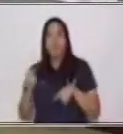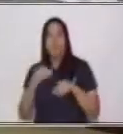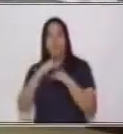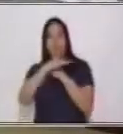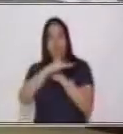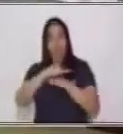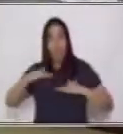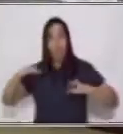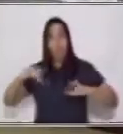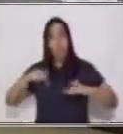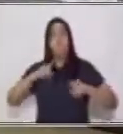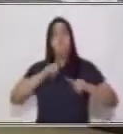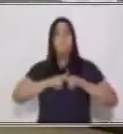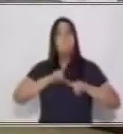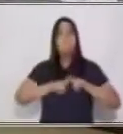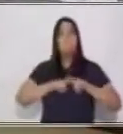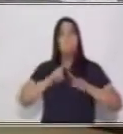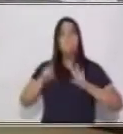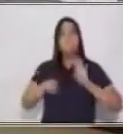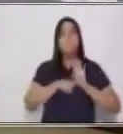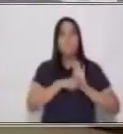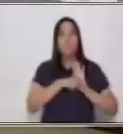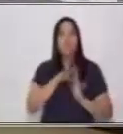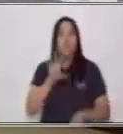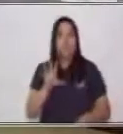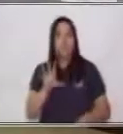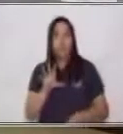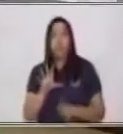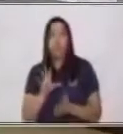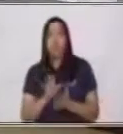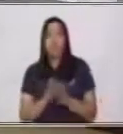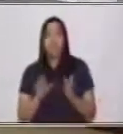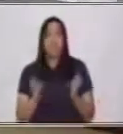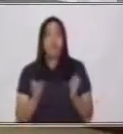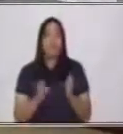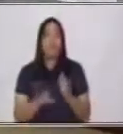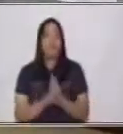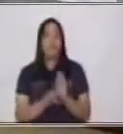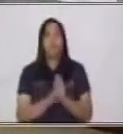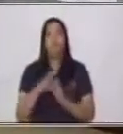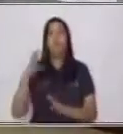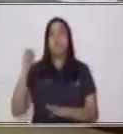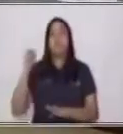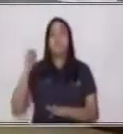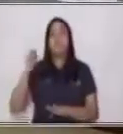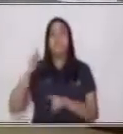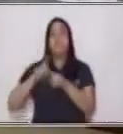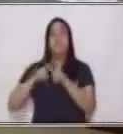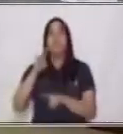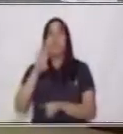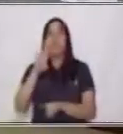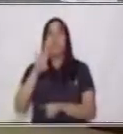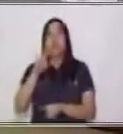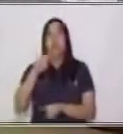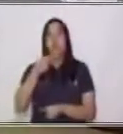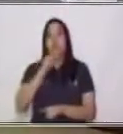contrario, simplemente los sumamos. Y digo, renglón 2 más renglón